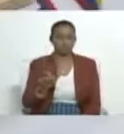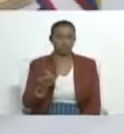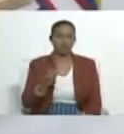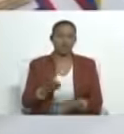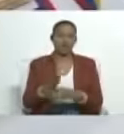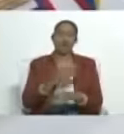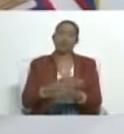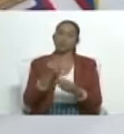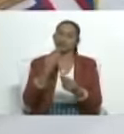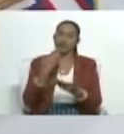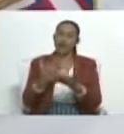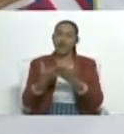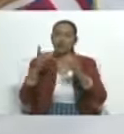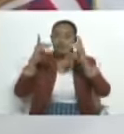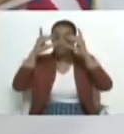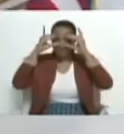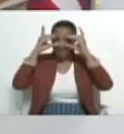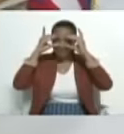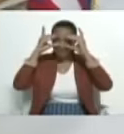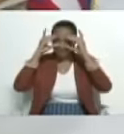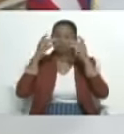Rodríguez, y hacer llegar